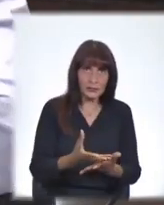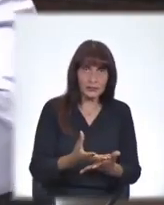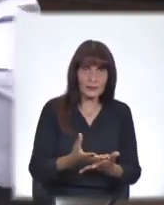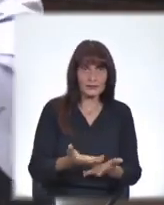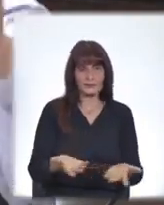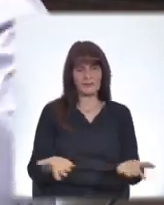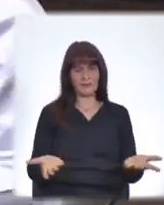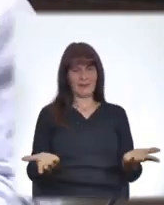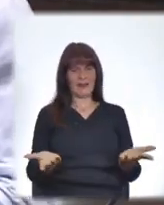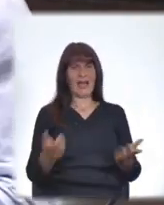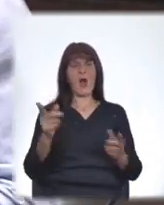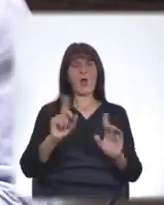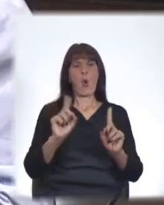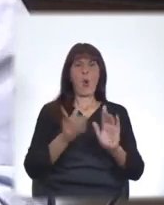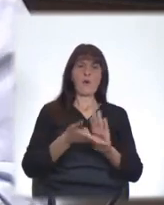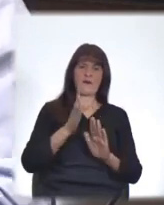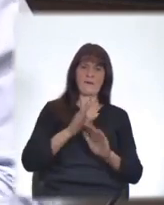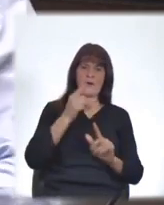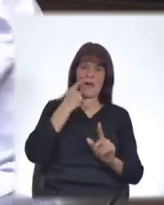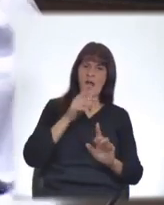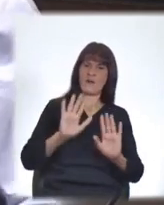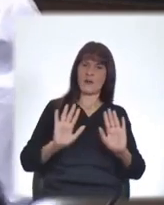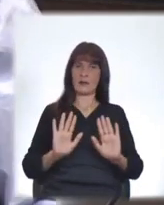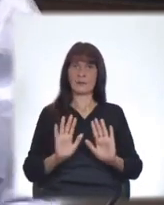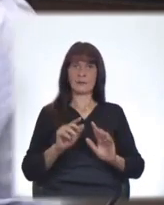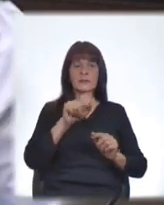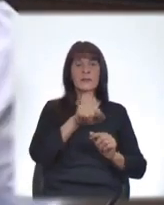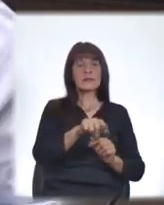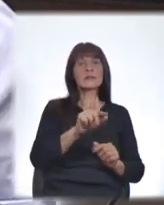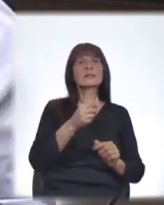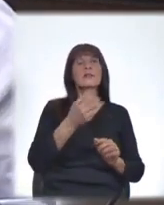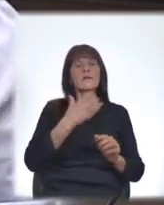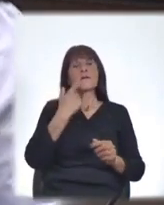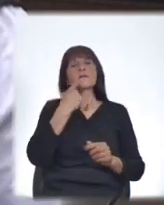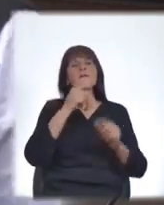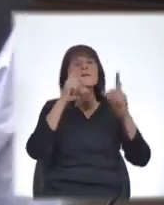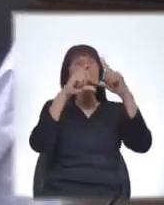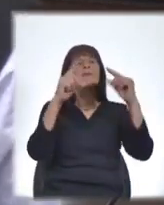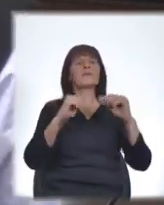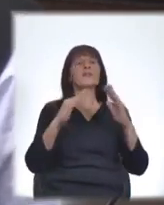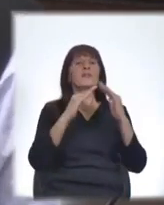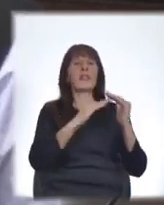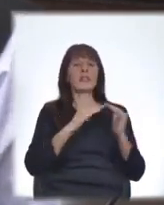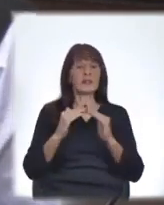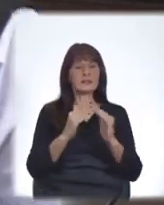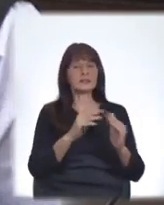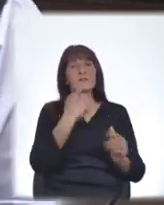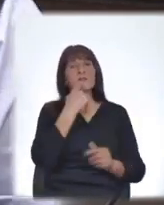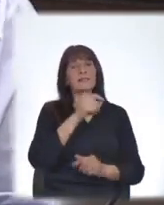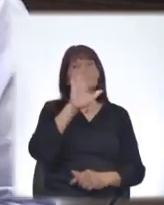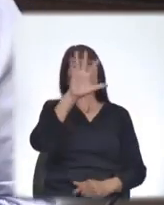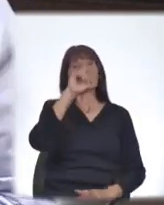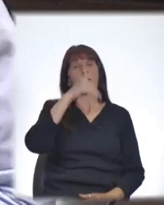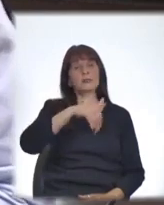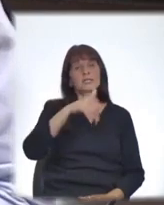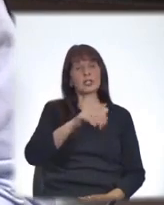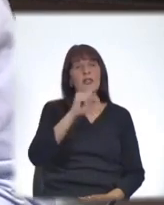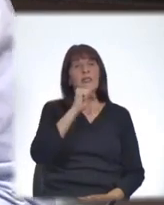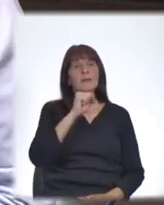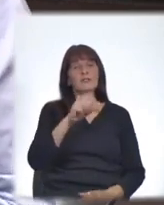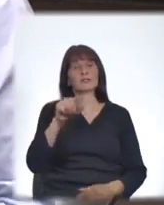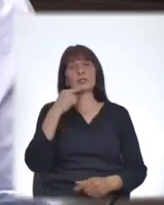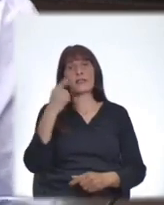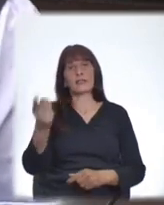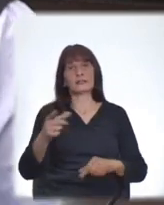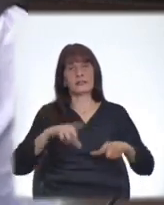el mantra es, vamos a optimizar. En vivienda faltan 5.000 millones de pesos, según lo que dice la ministra de Vivienda,